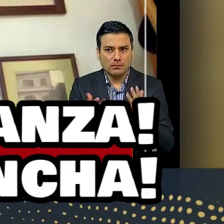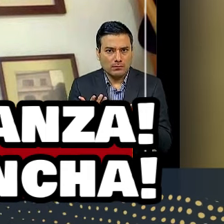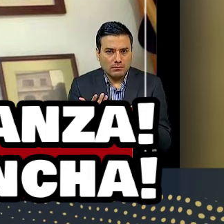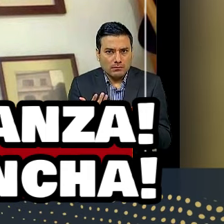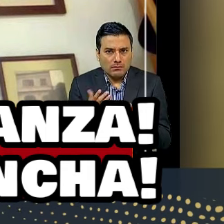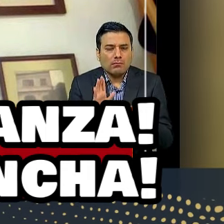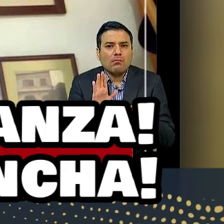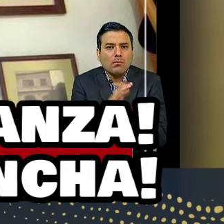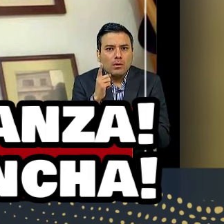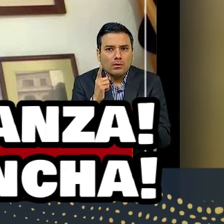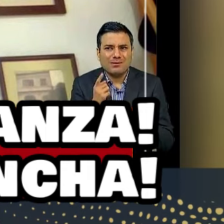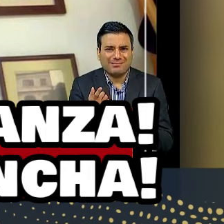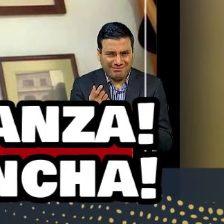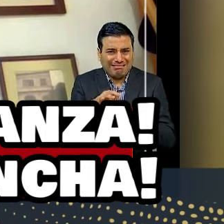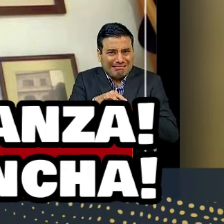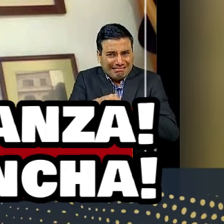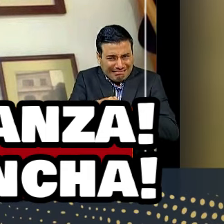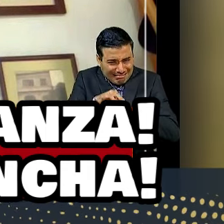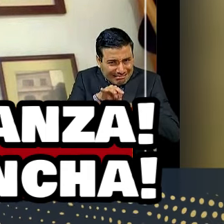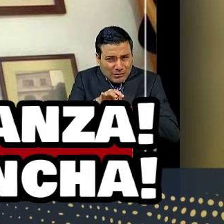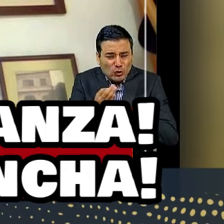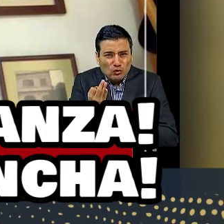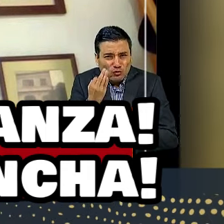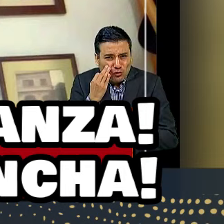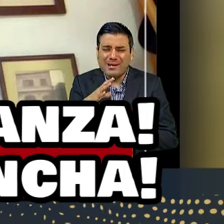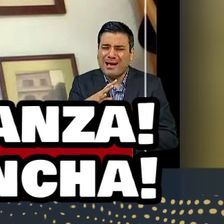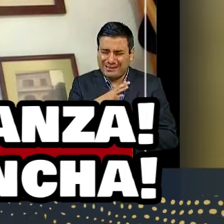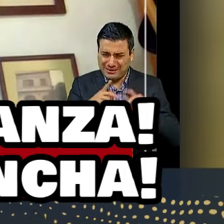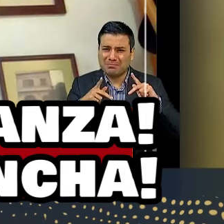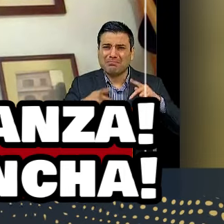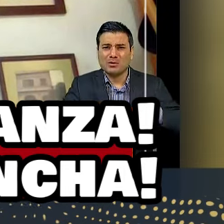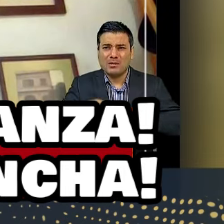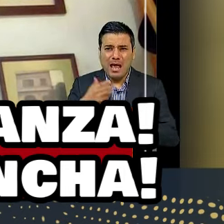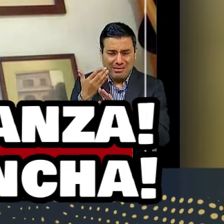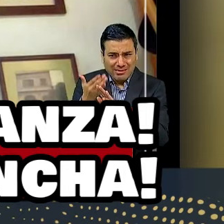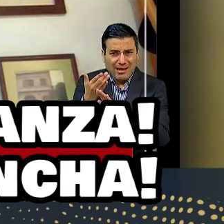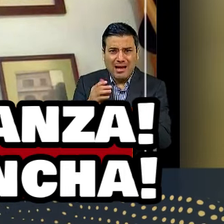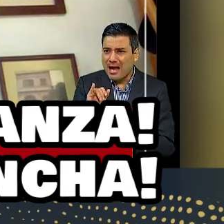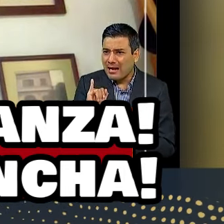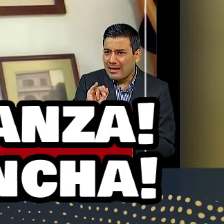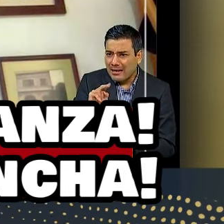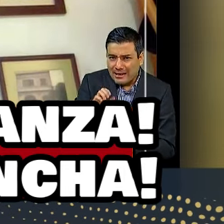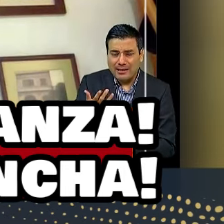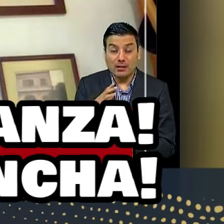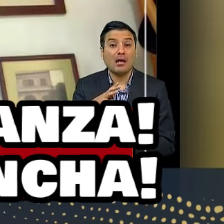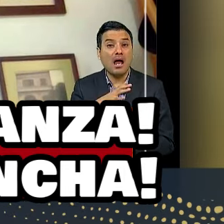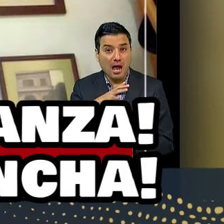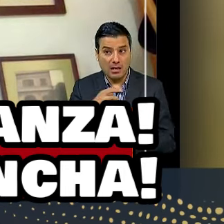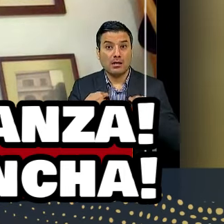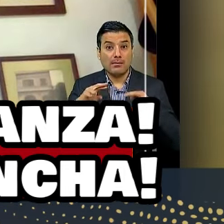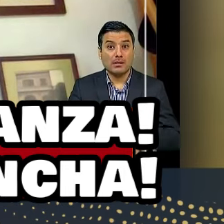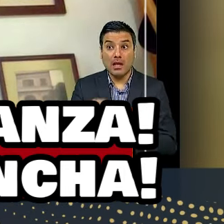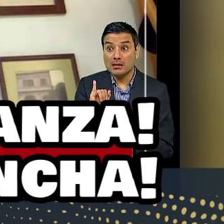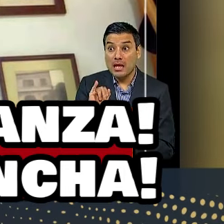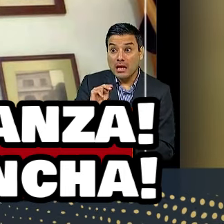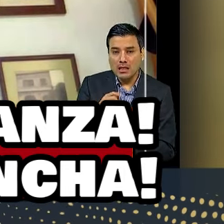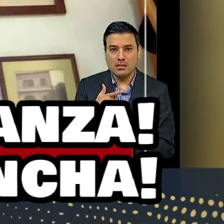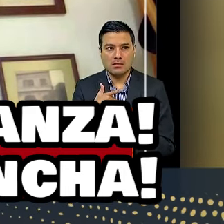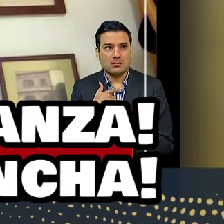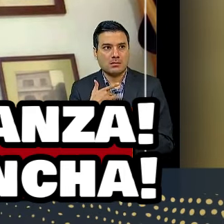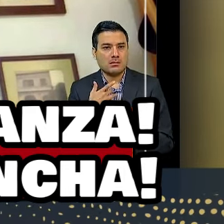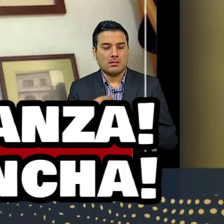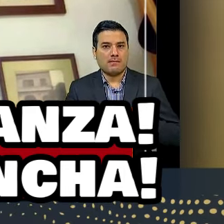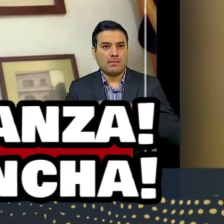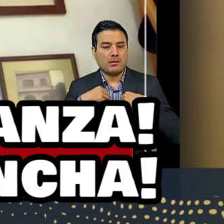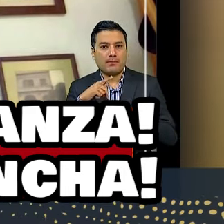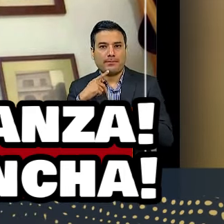venido sucediendo porque hay una campaña de desprestigio en contra del INE Y eso se refleja en el territorio hay monitoristas que se han sentido amenazados y me parece